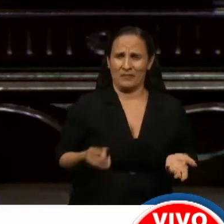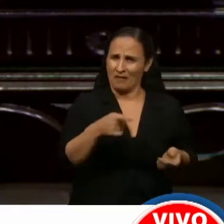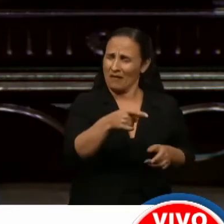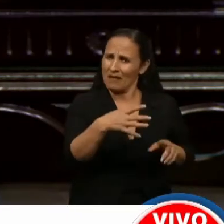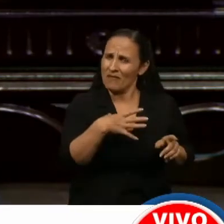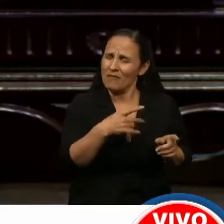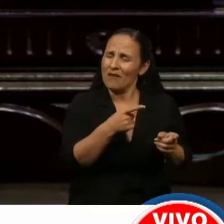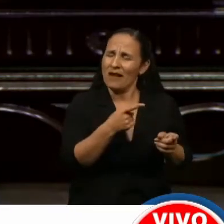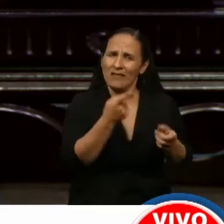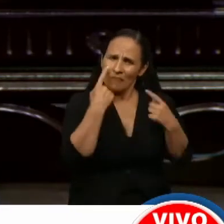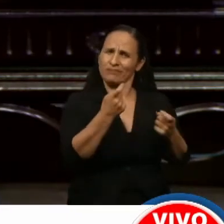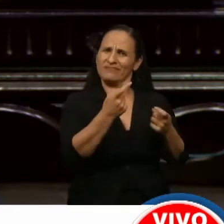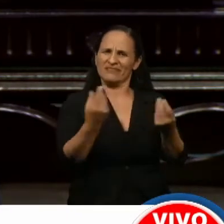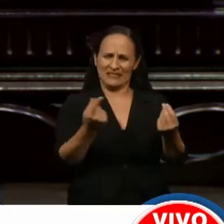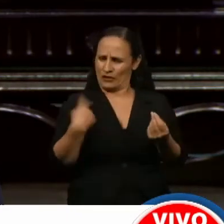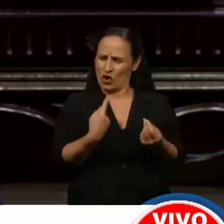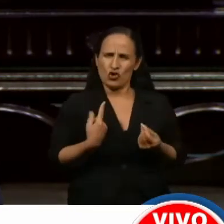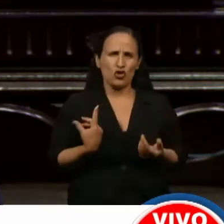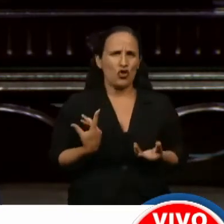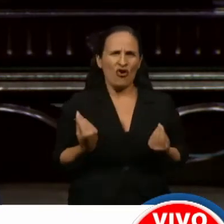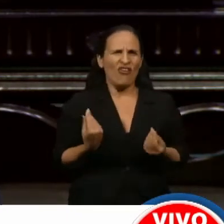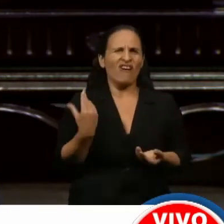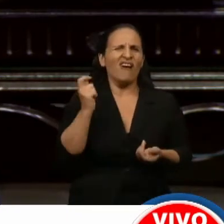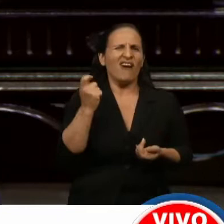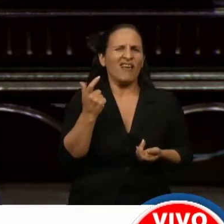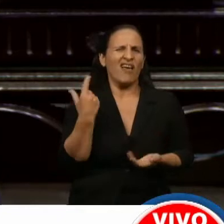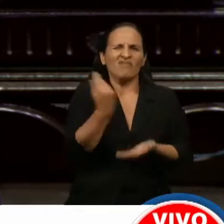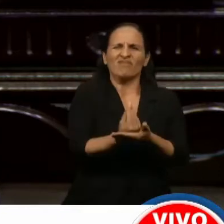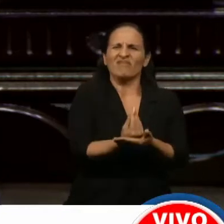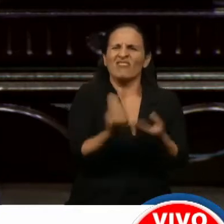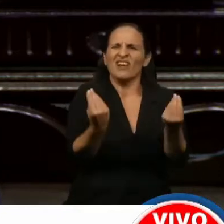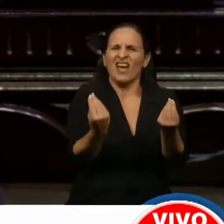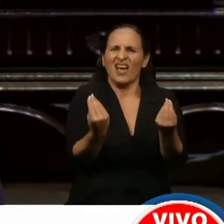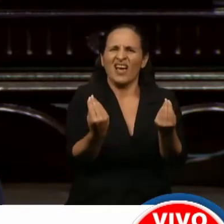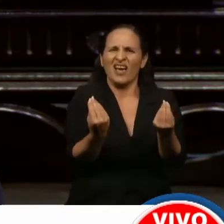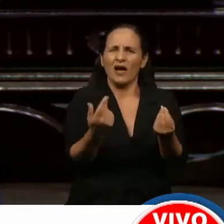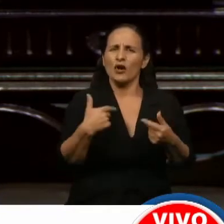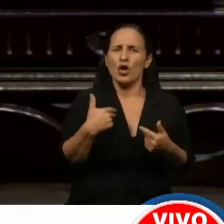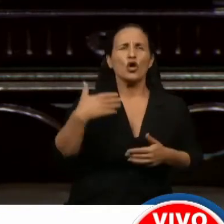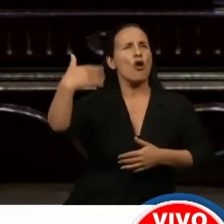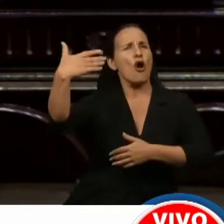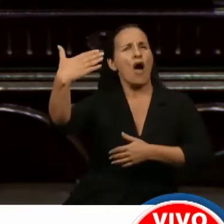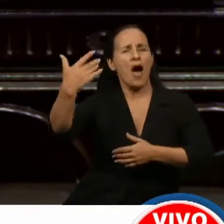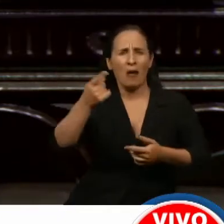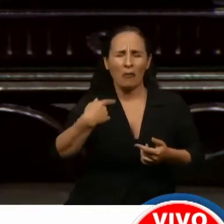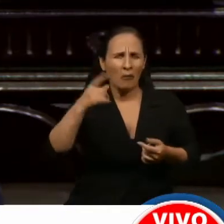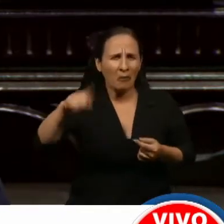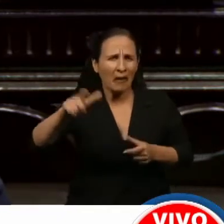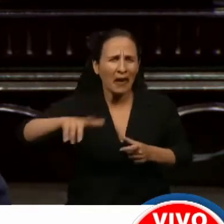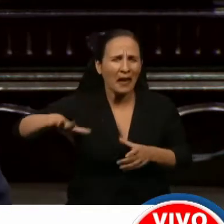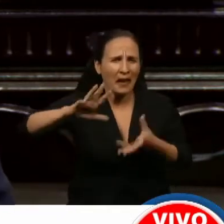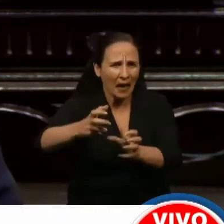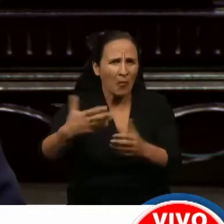lo que representamos, del daño o no que podemos hacer cuando nos expresamos. Miren, yo le voy a dar un dato